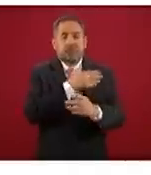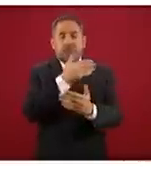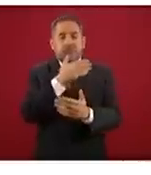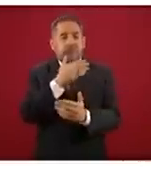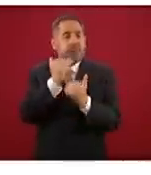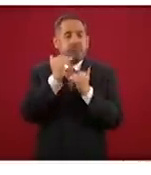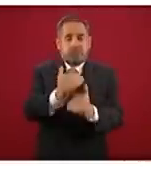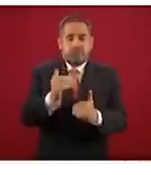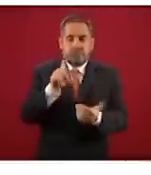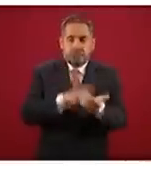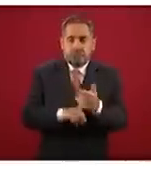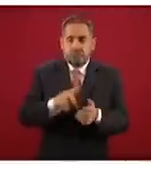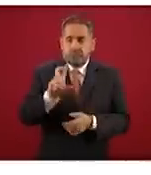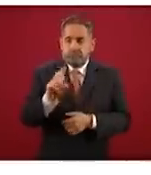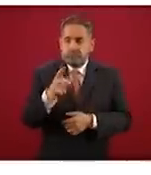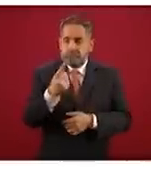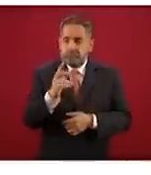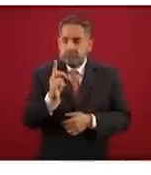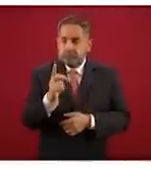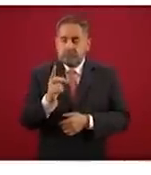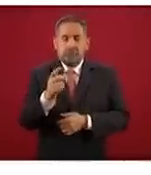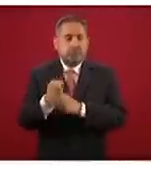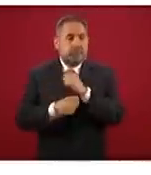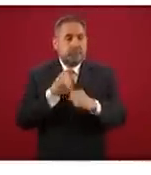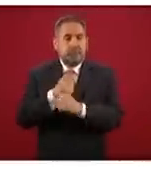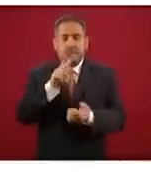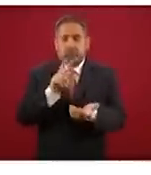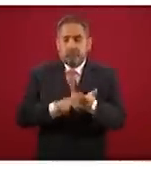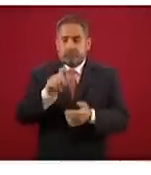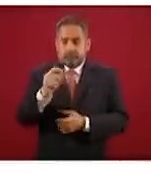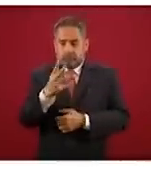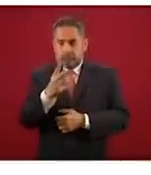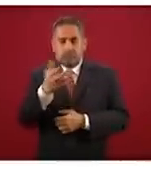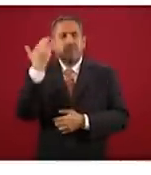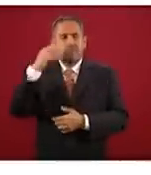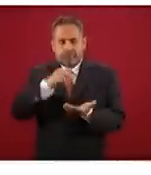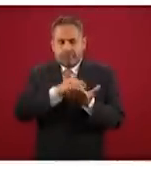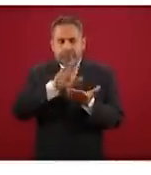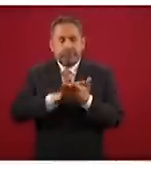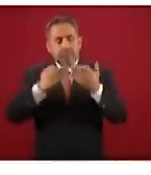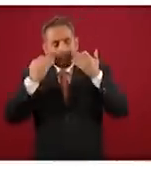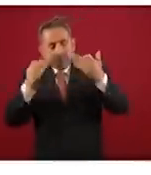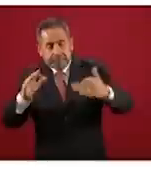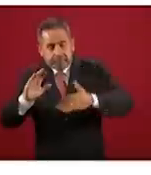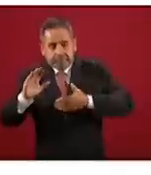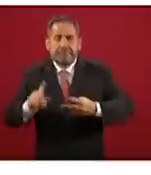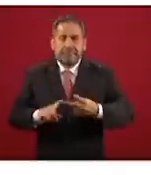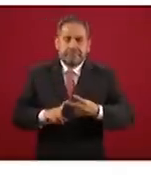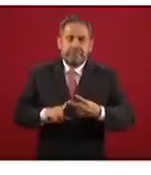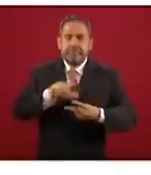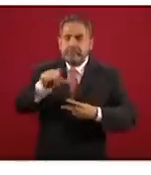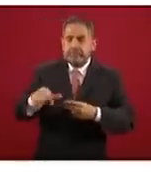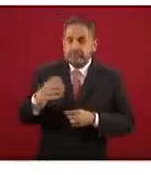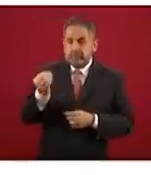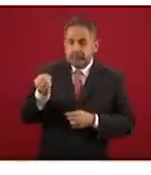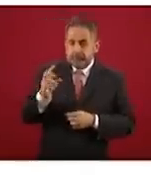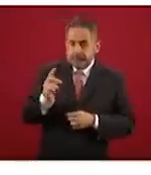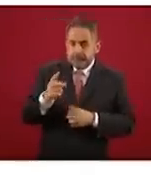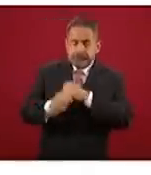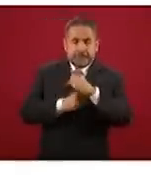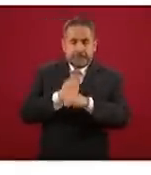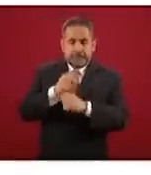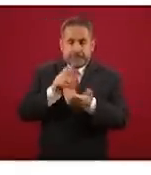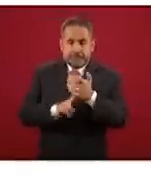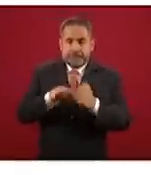el 31 de diciembre de 2024. El 9 de diciembre de